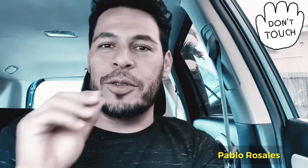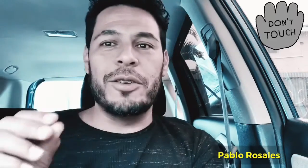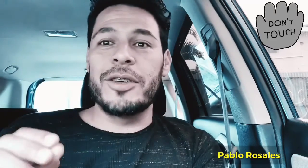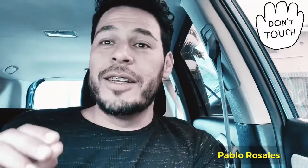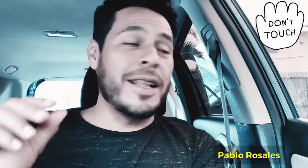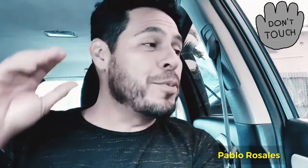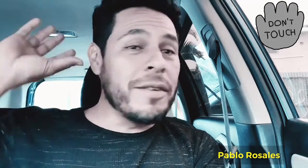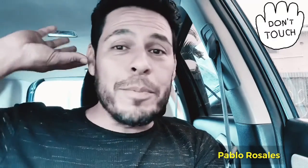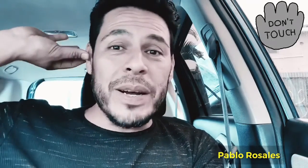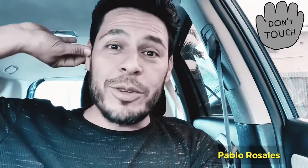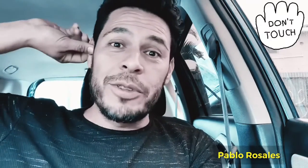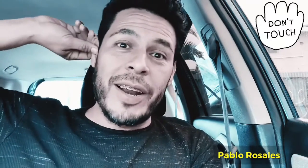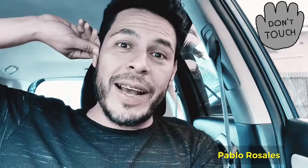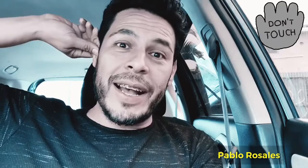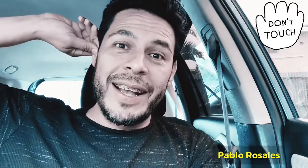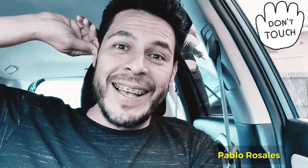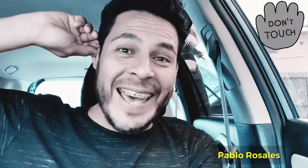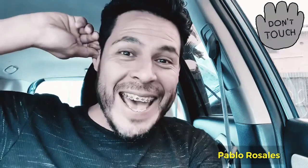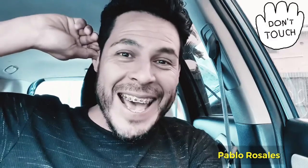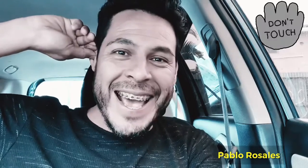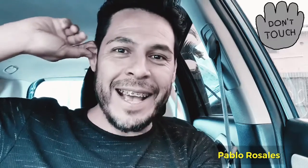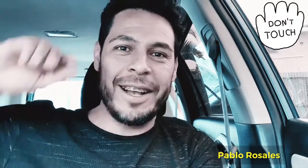activar los sonidos se le pudo haber puesto en una oreja.